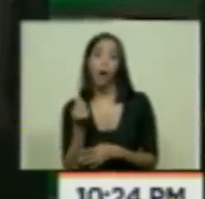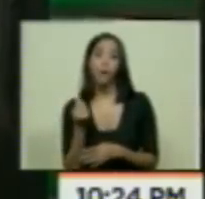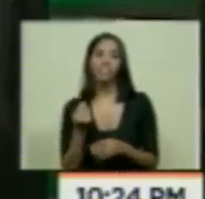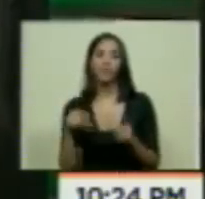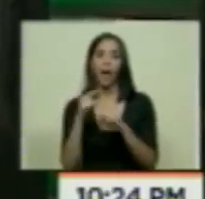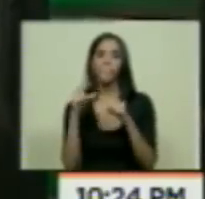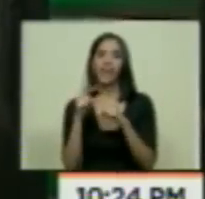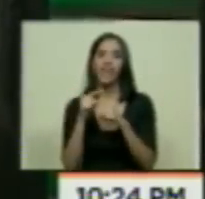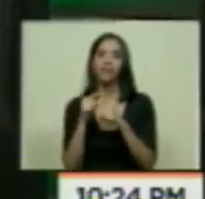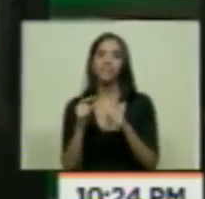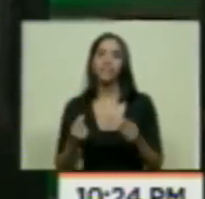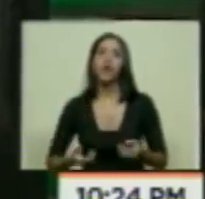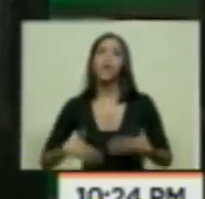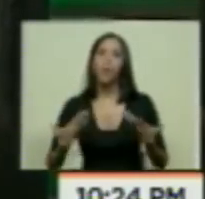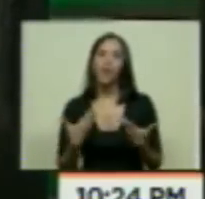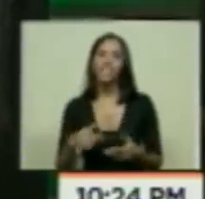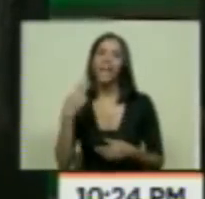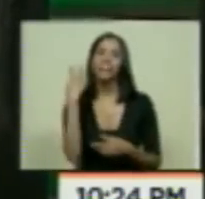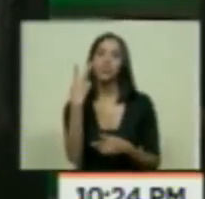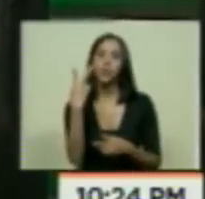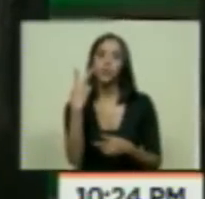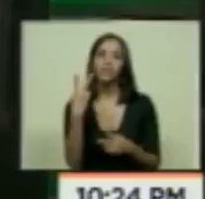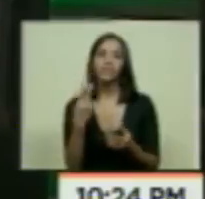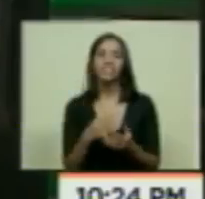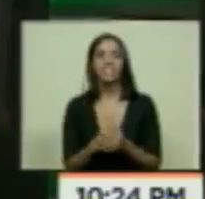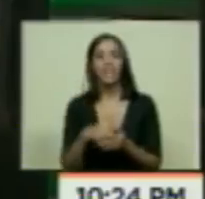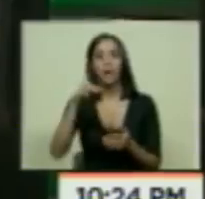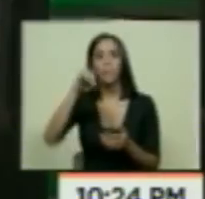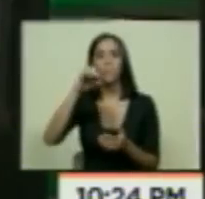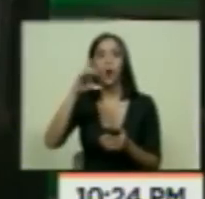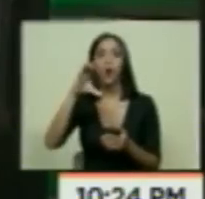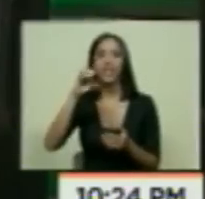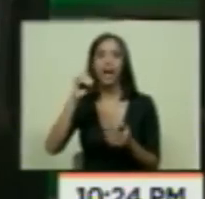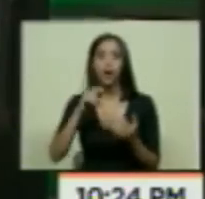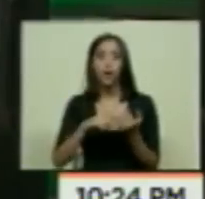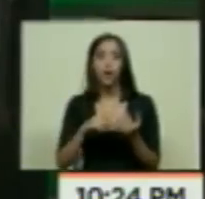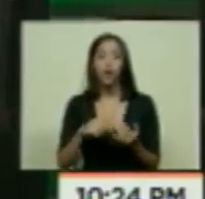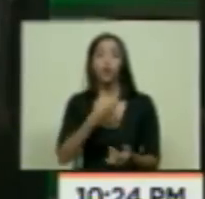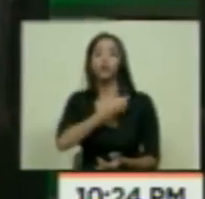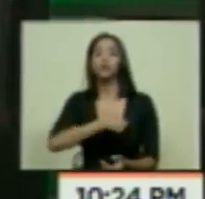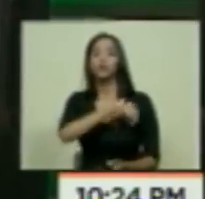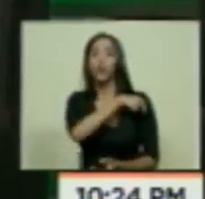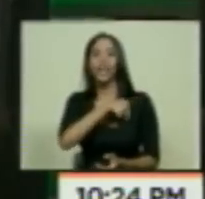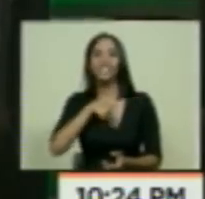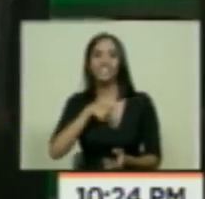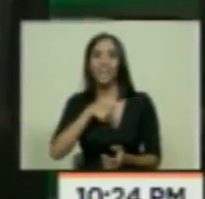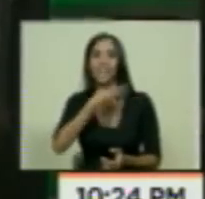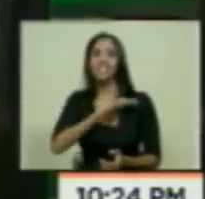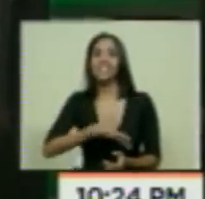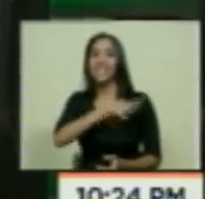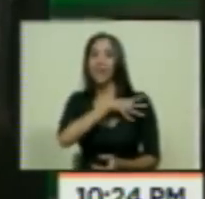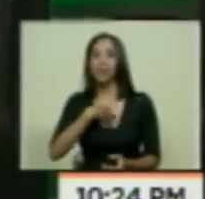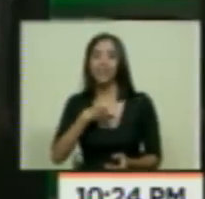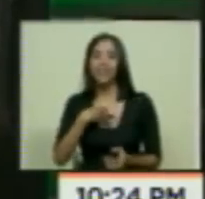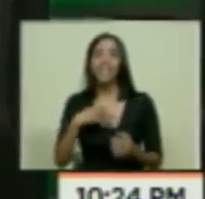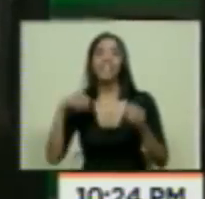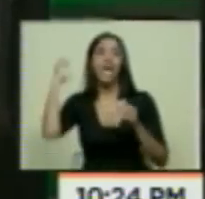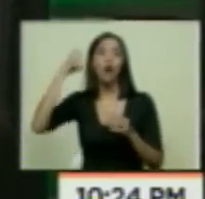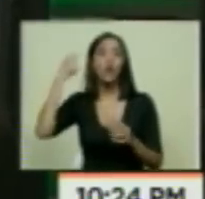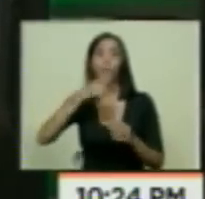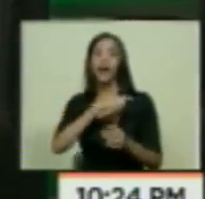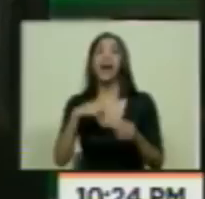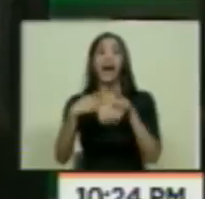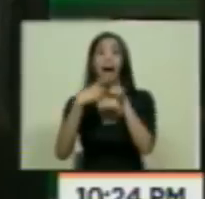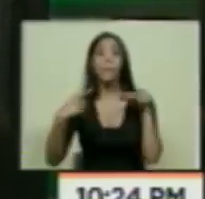palabrota, cuesta casi el doble que Mónaco, Suecia, Dinamarca y el resto de Europa, Japón,